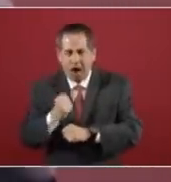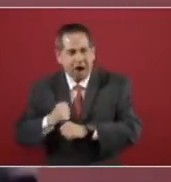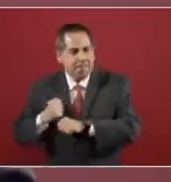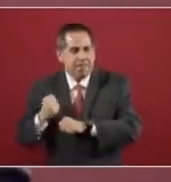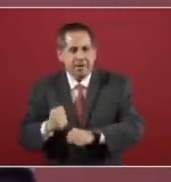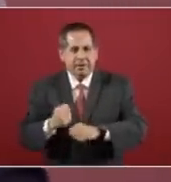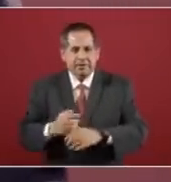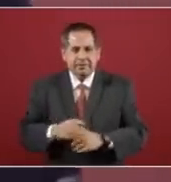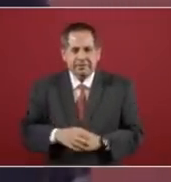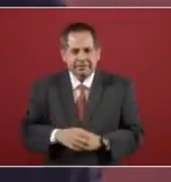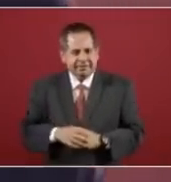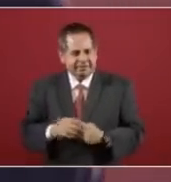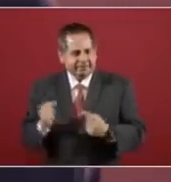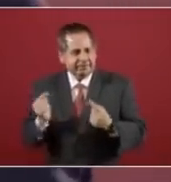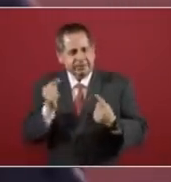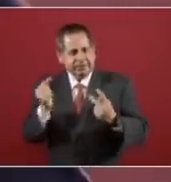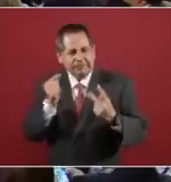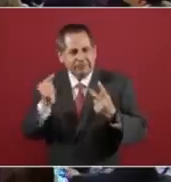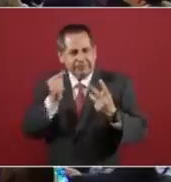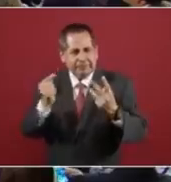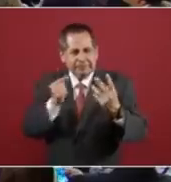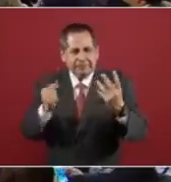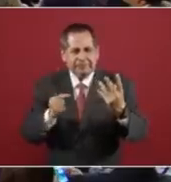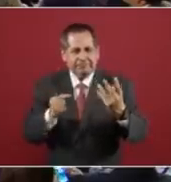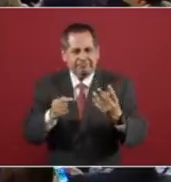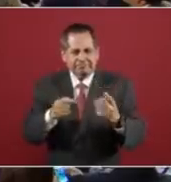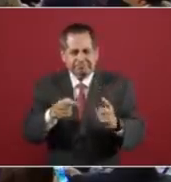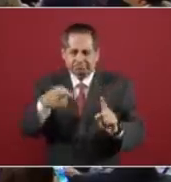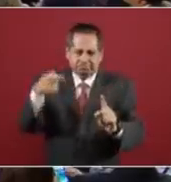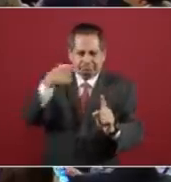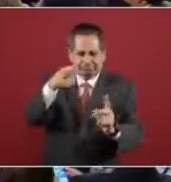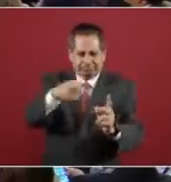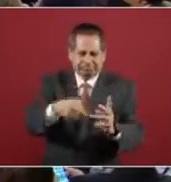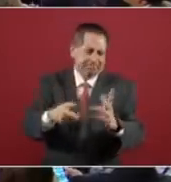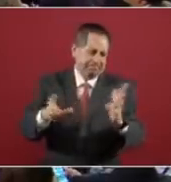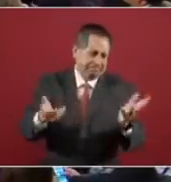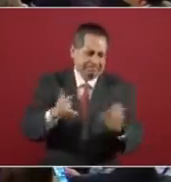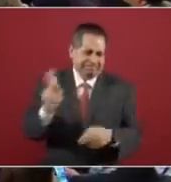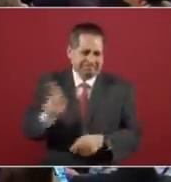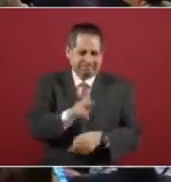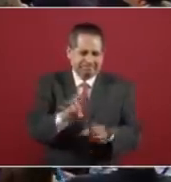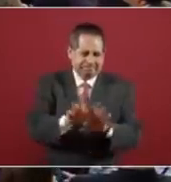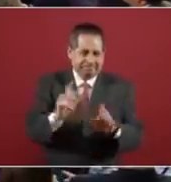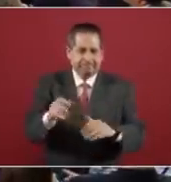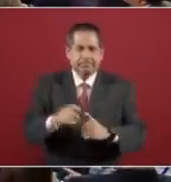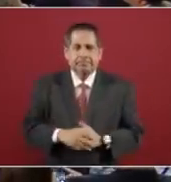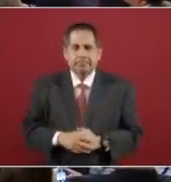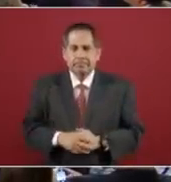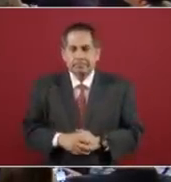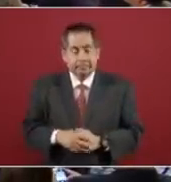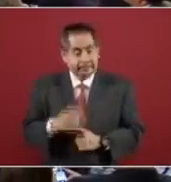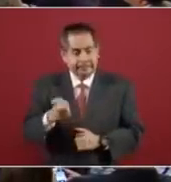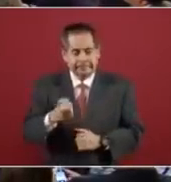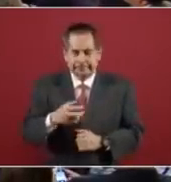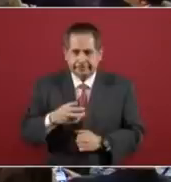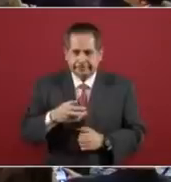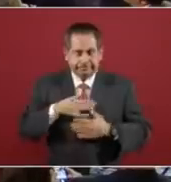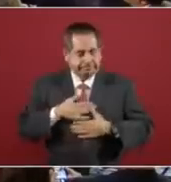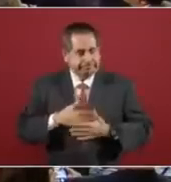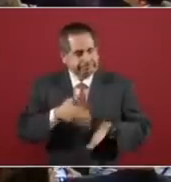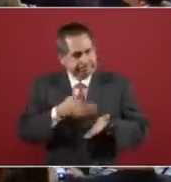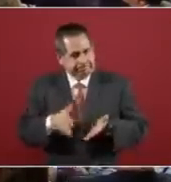en el centro el mediocentro bueno y así saca uno